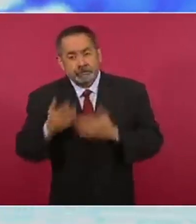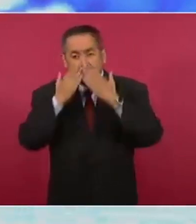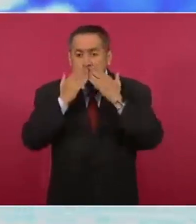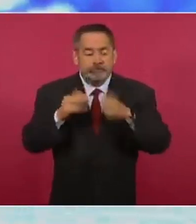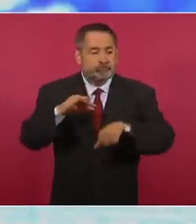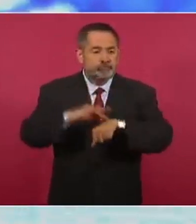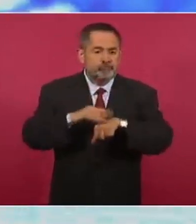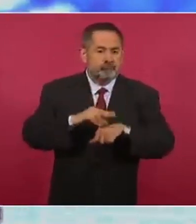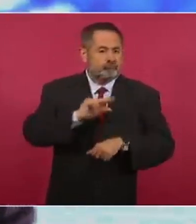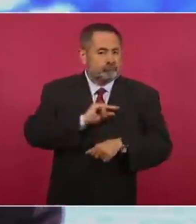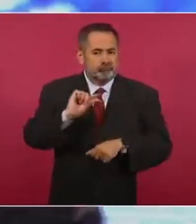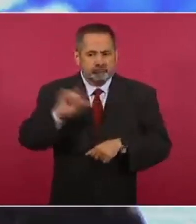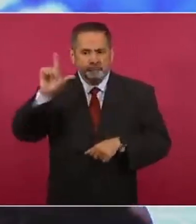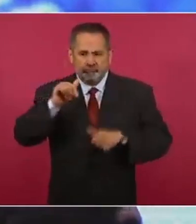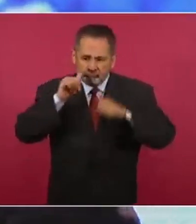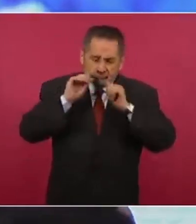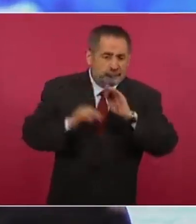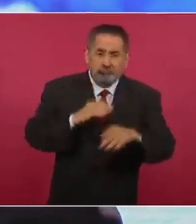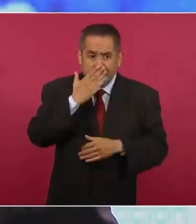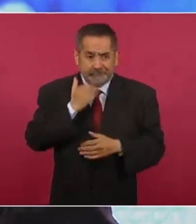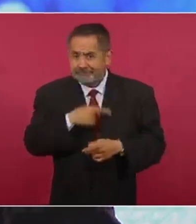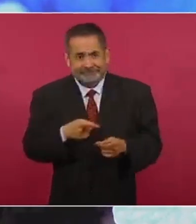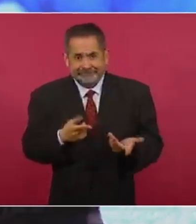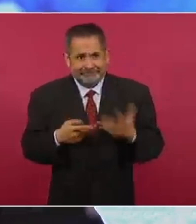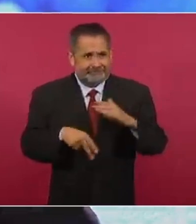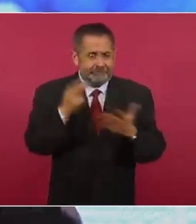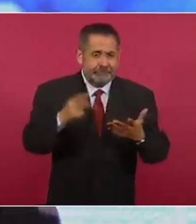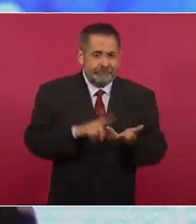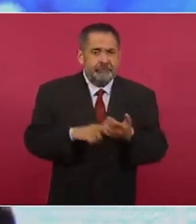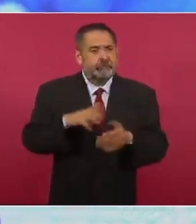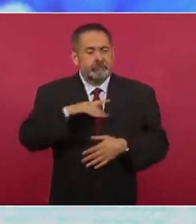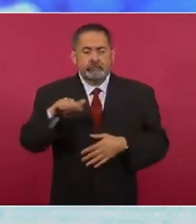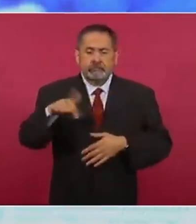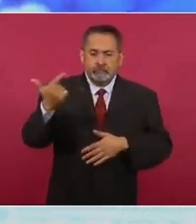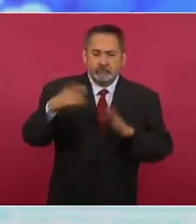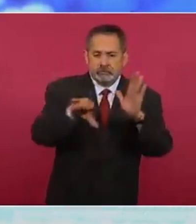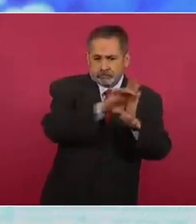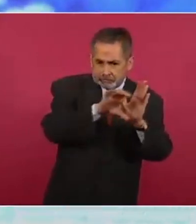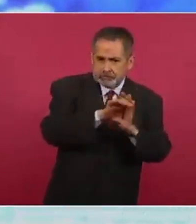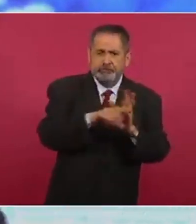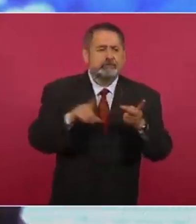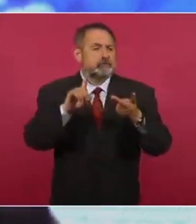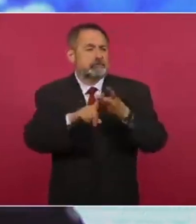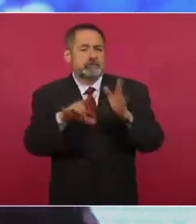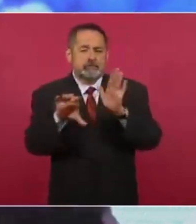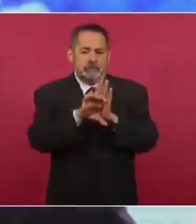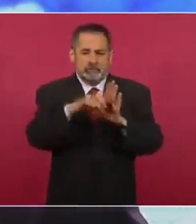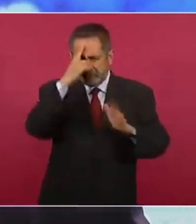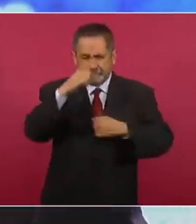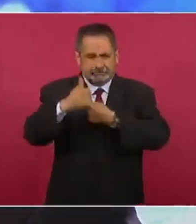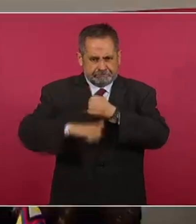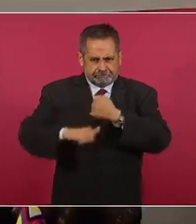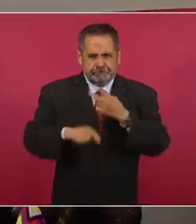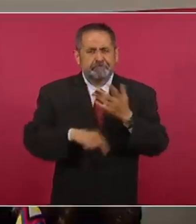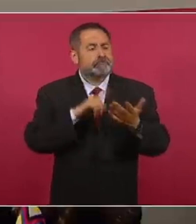especialistas y eso significa que a pesar de que tenía 12 camas a pesar de que tenía un quirófano a pesar de que tenía una